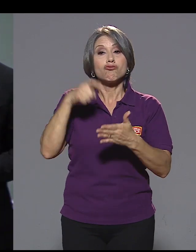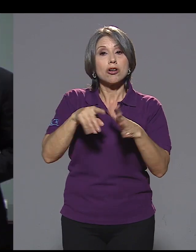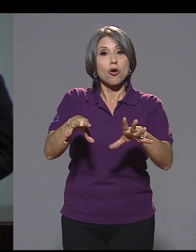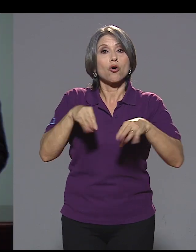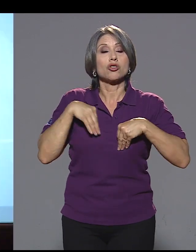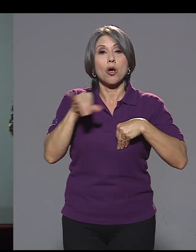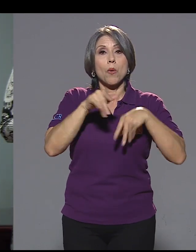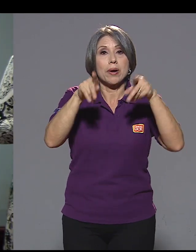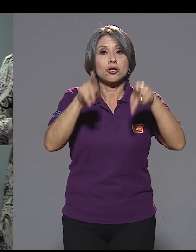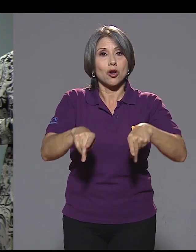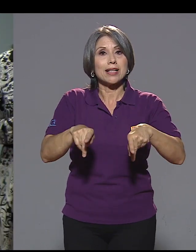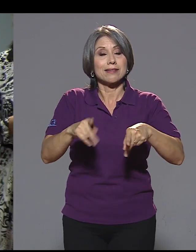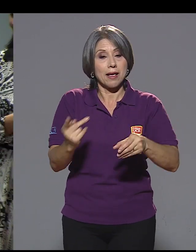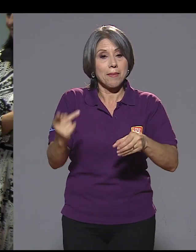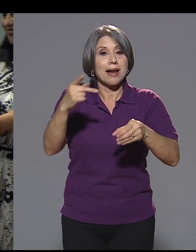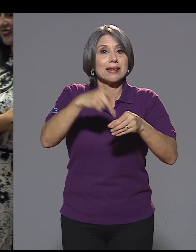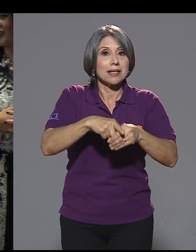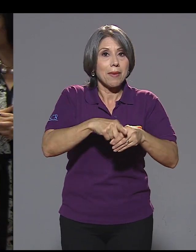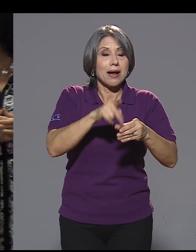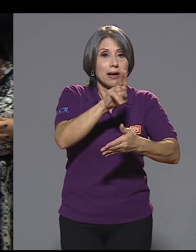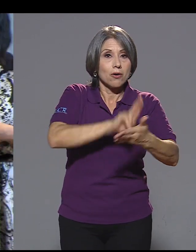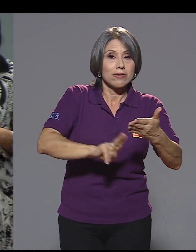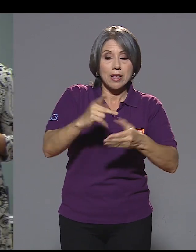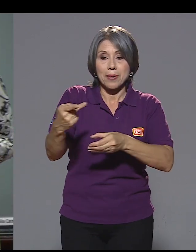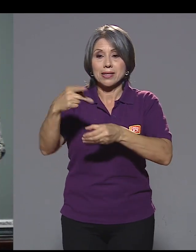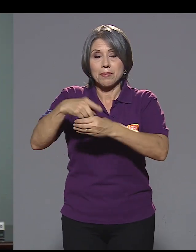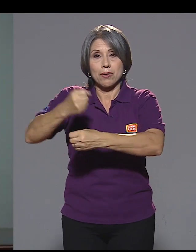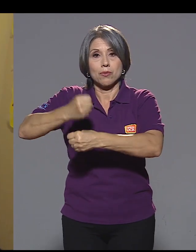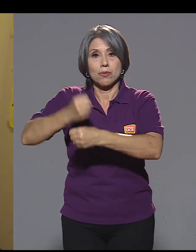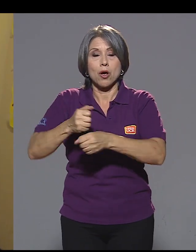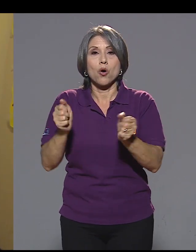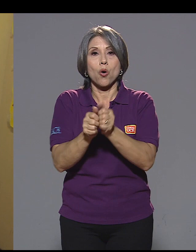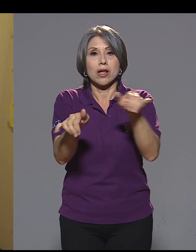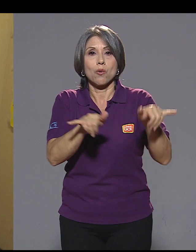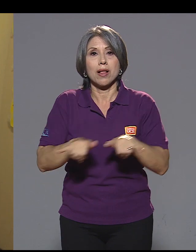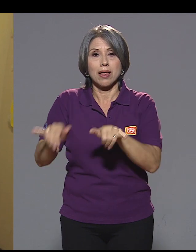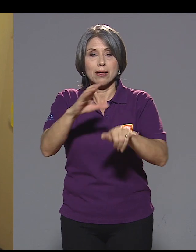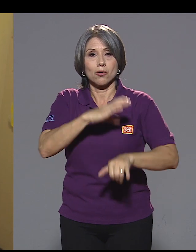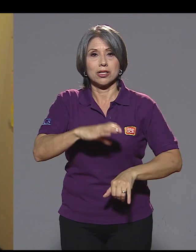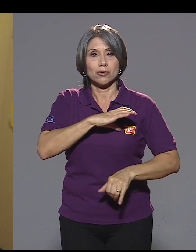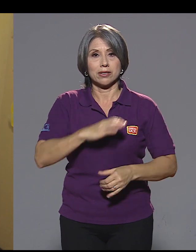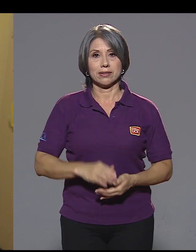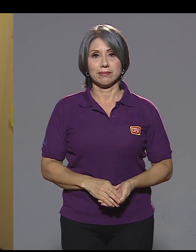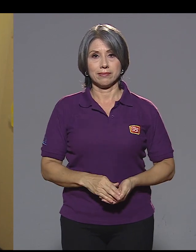que participa del ámbito universitario y laboral con igualdad de condiciones.